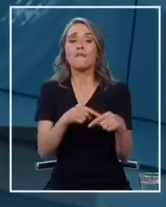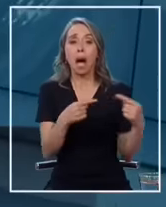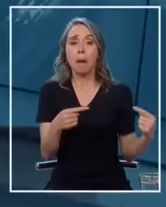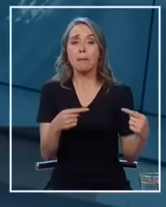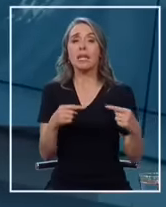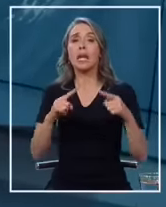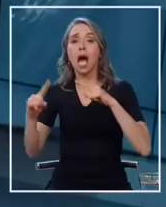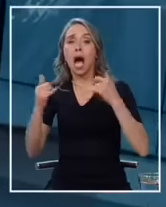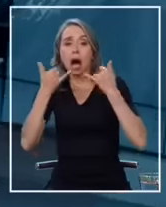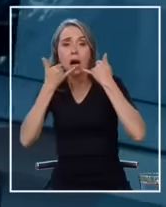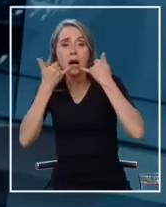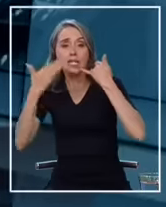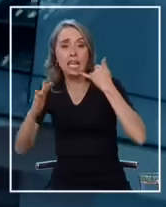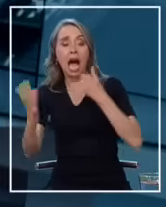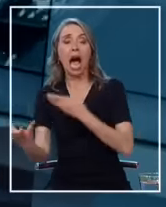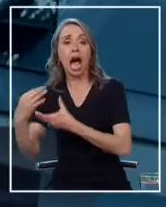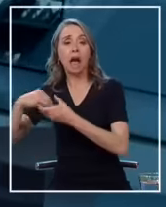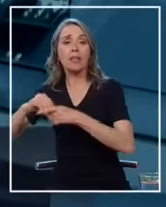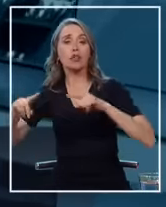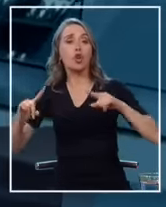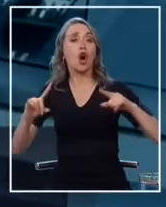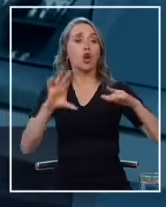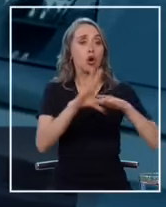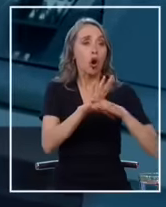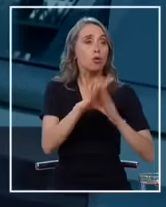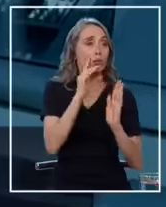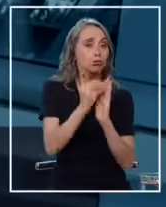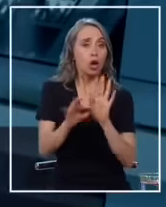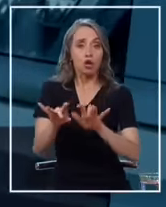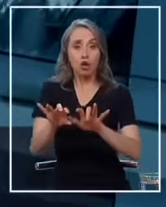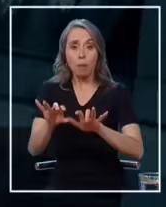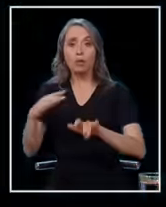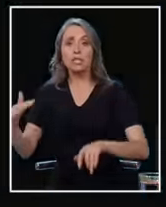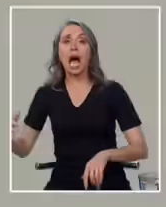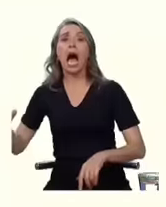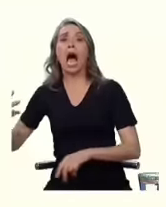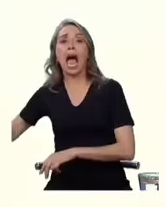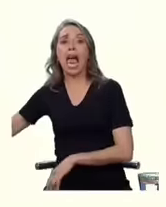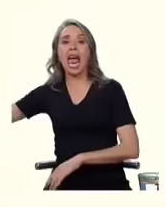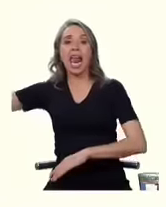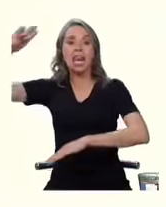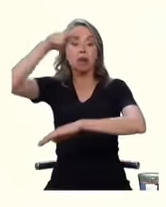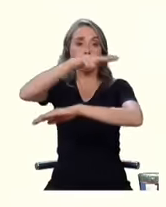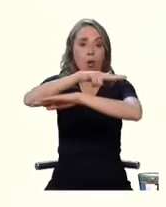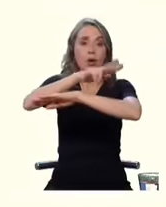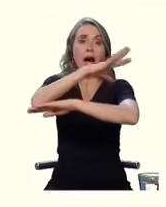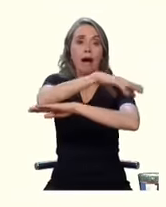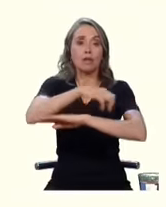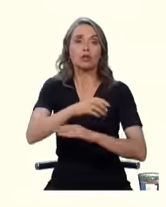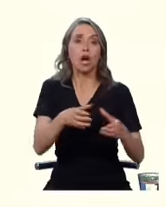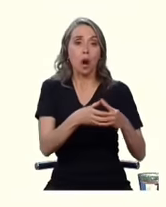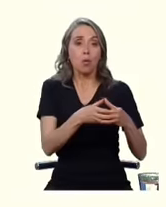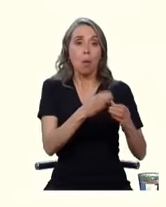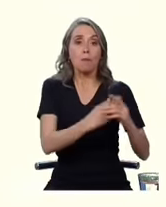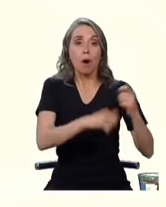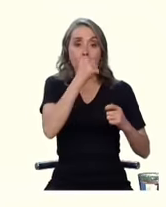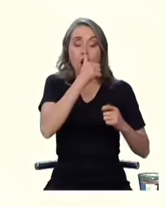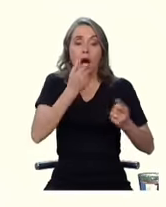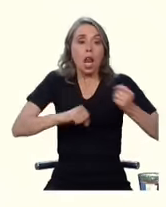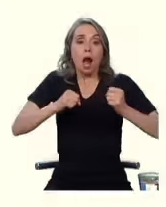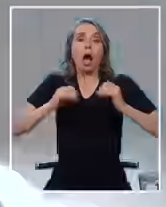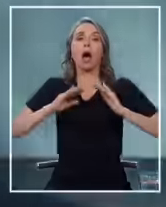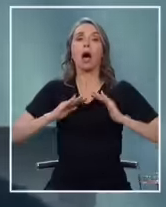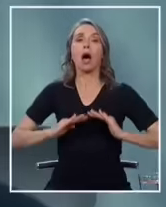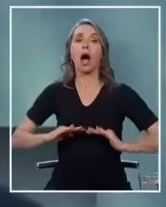La coordinación ya se hizo internamente y me parece ¿ya? que ya salieron en helicóptero. Con el helicóptero en camino, la banda comienza a